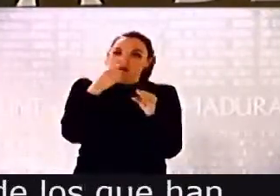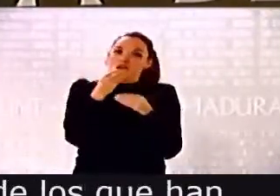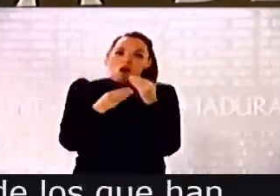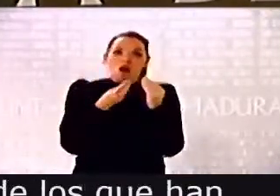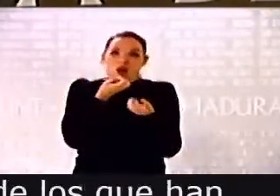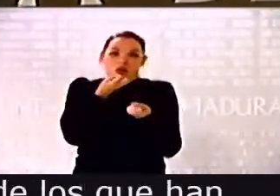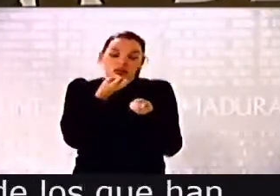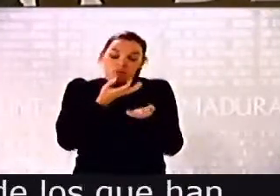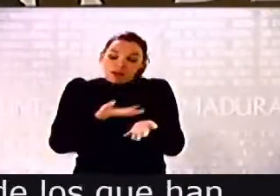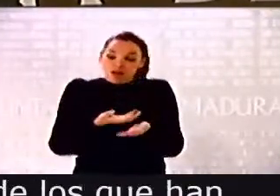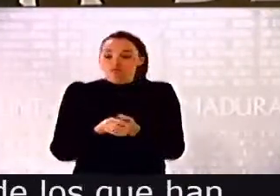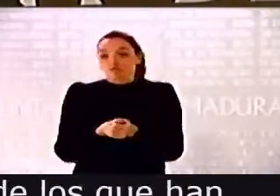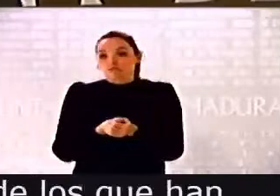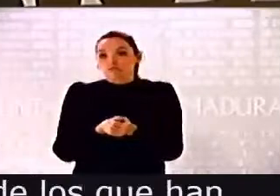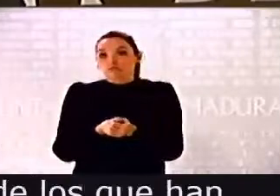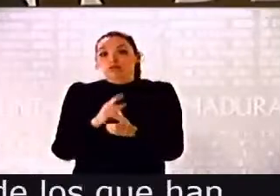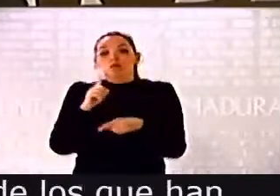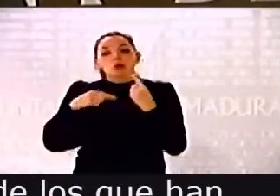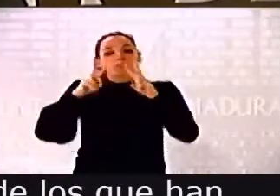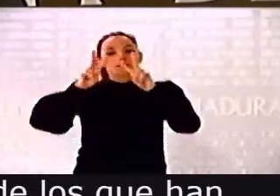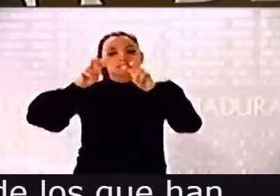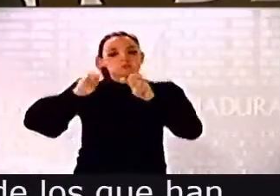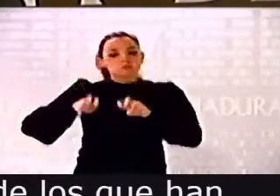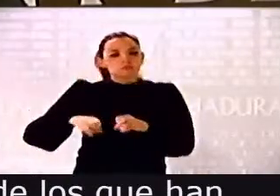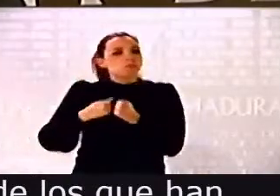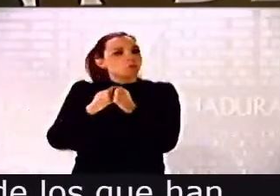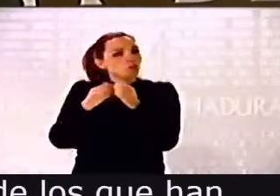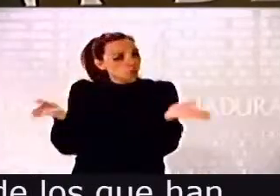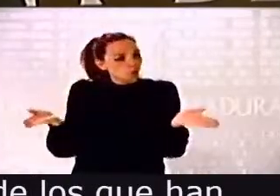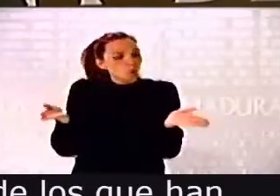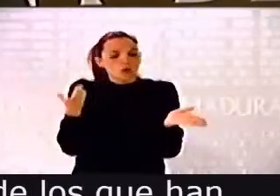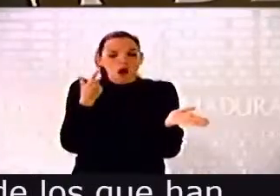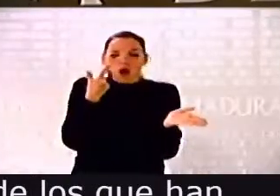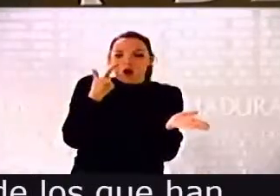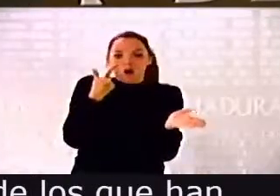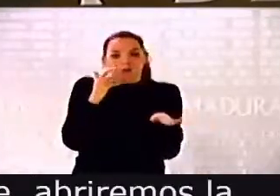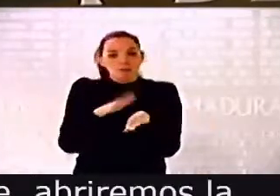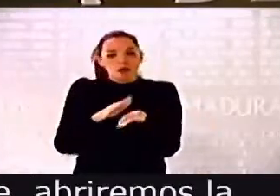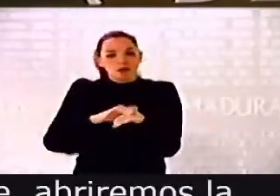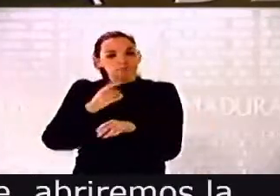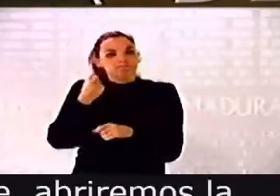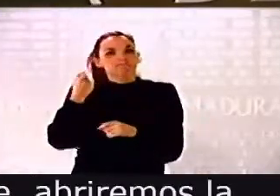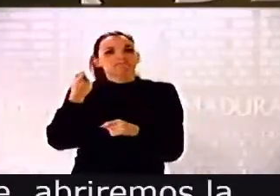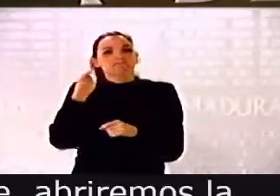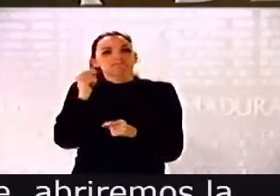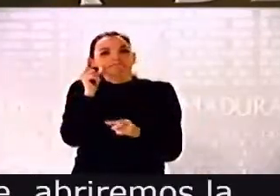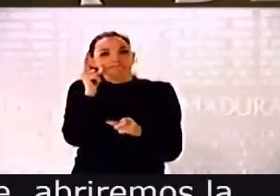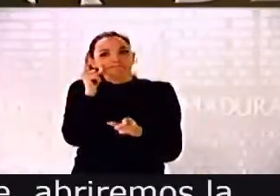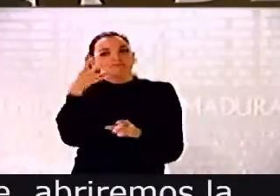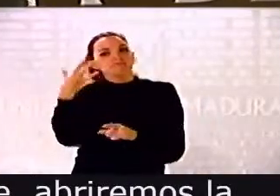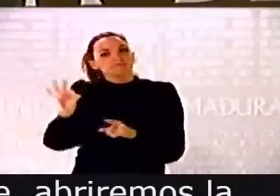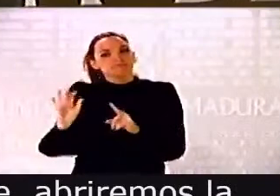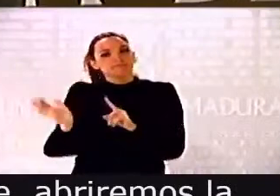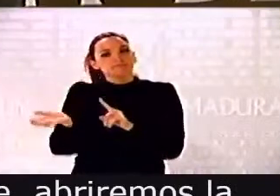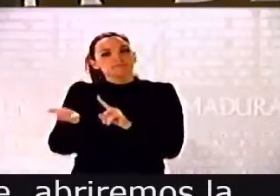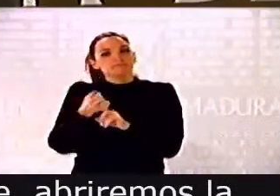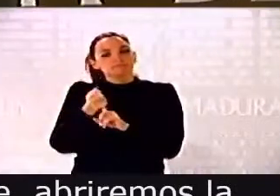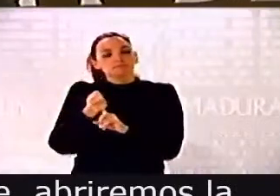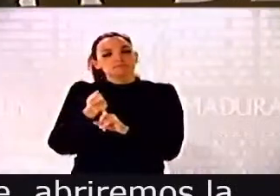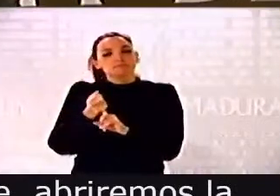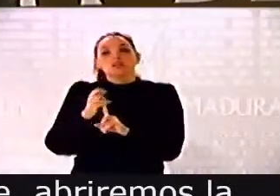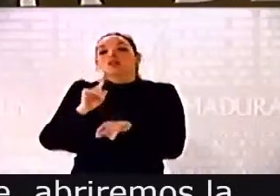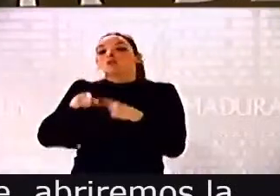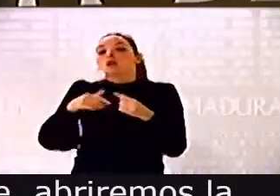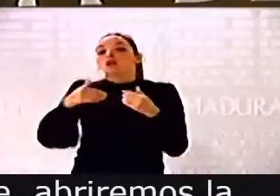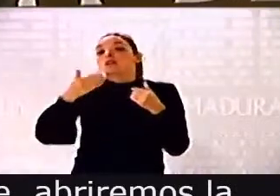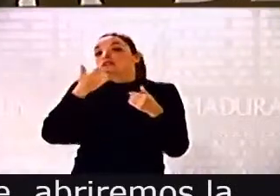del paciente, abriremos la investigación que tengamos que abrir para esclarecer lo que haya podido ocurrir y se depurarán las responsabilidades si es